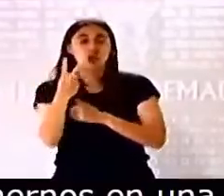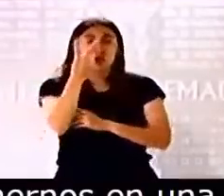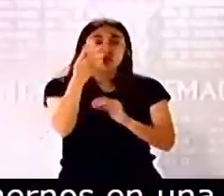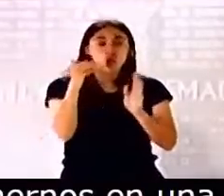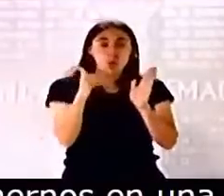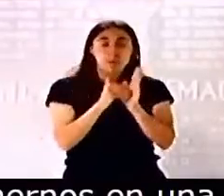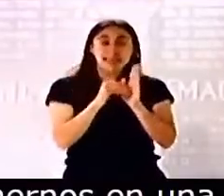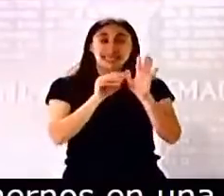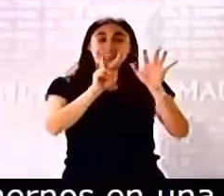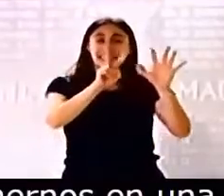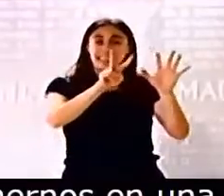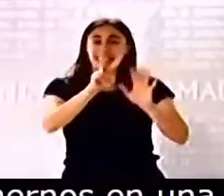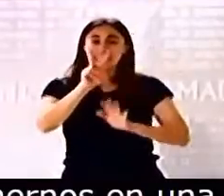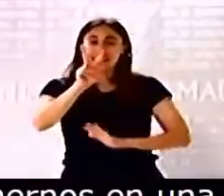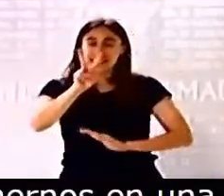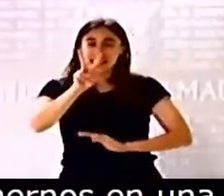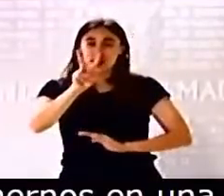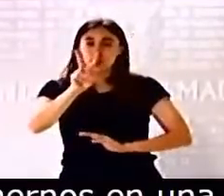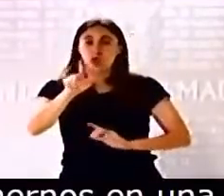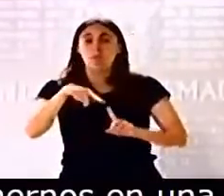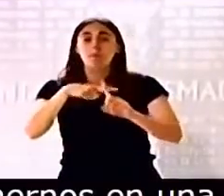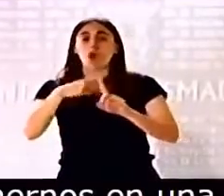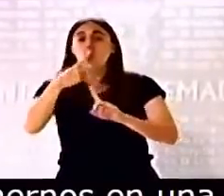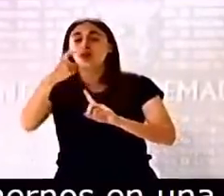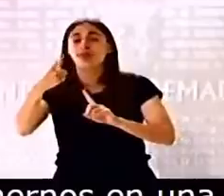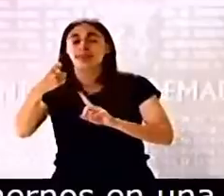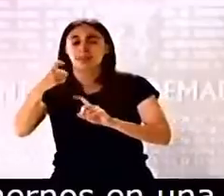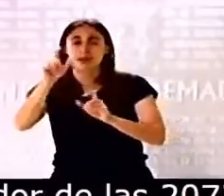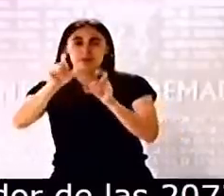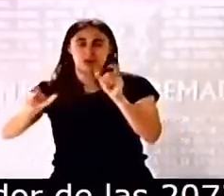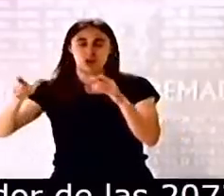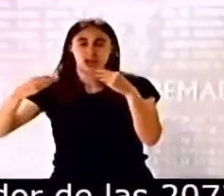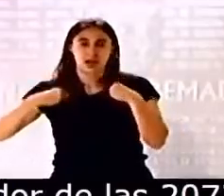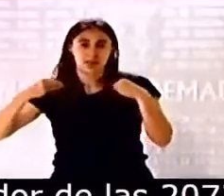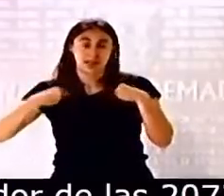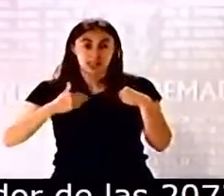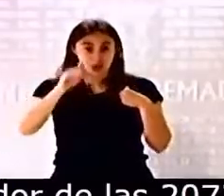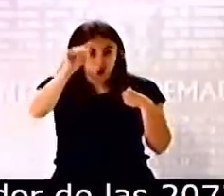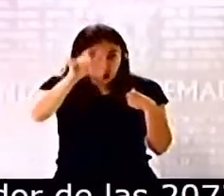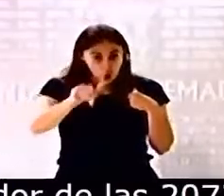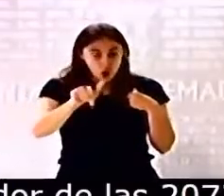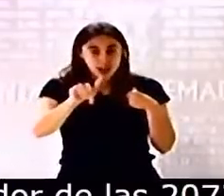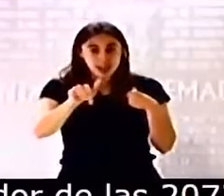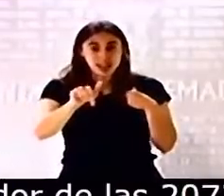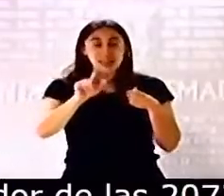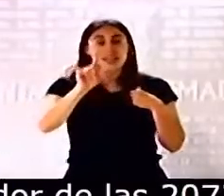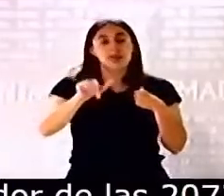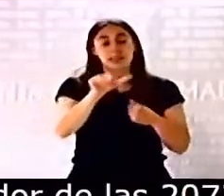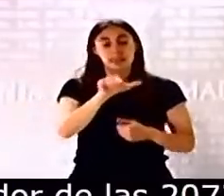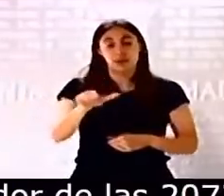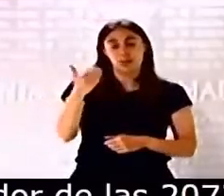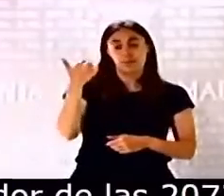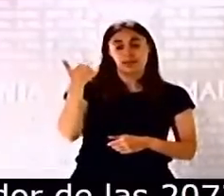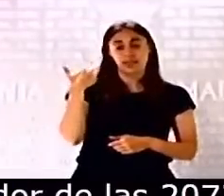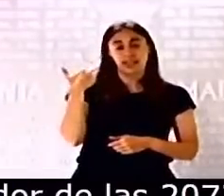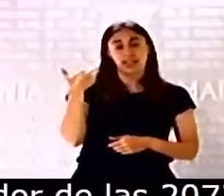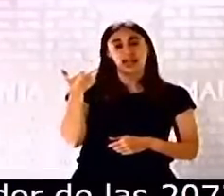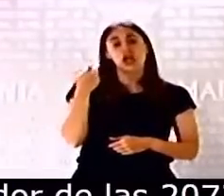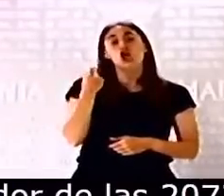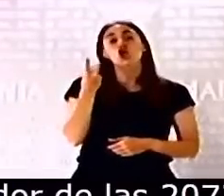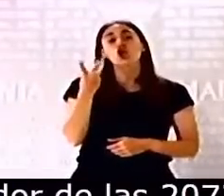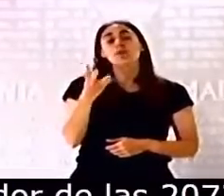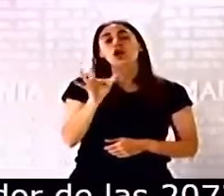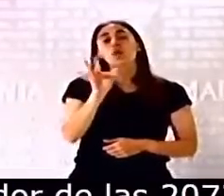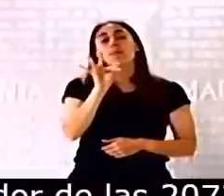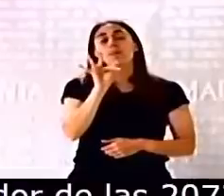2.072 pruebas por cada 100.000 habitantes en el día de hoy, en los últimos 7 días, con un índice de positividad